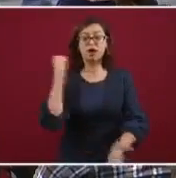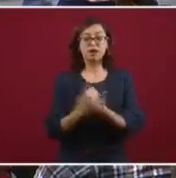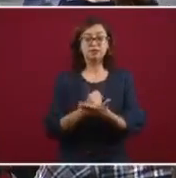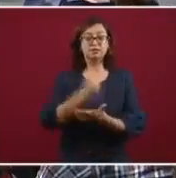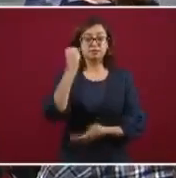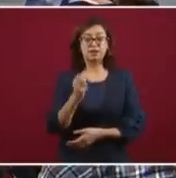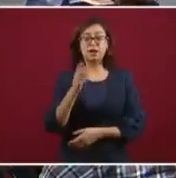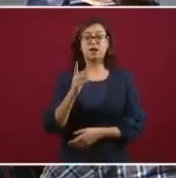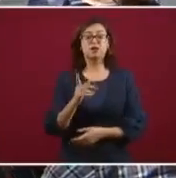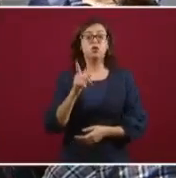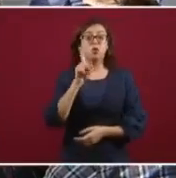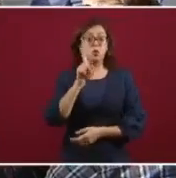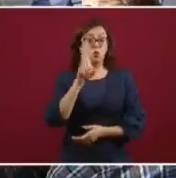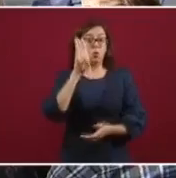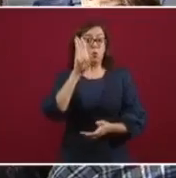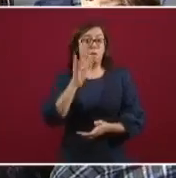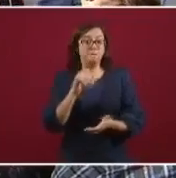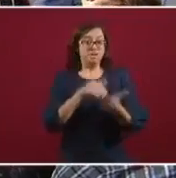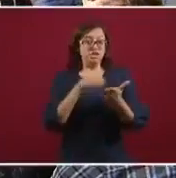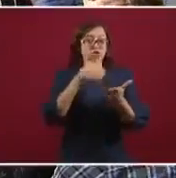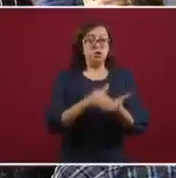otro 1 billón.